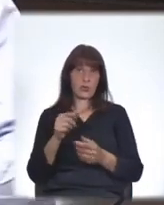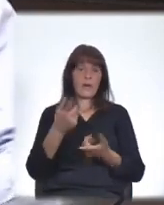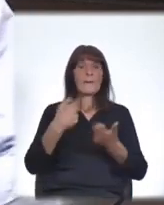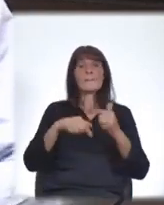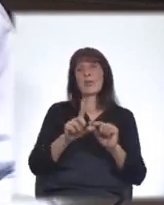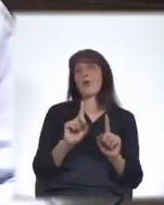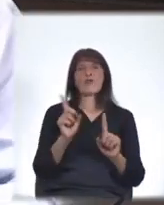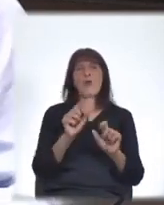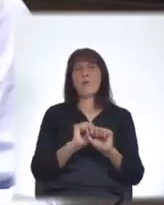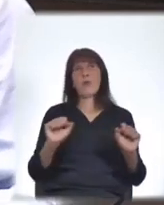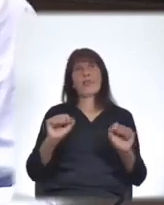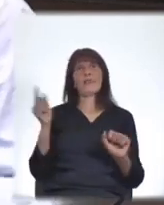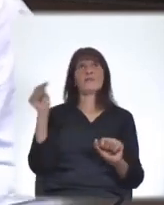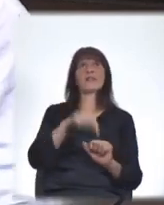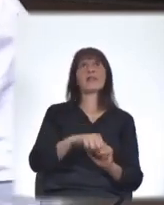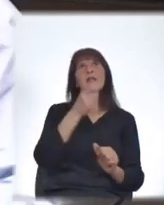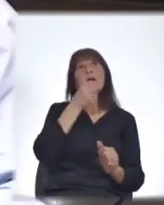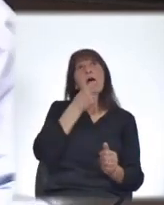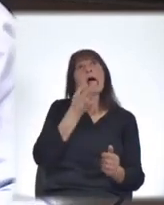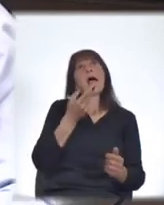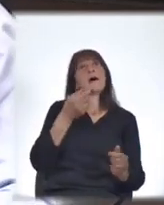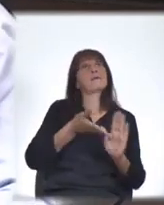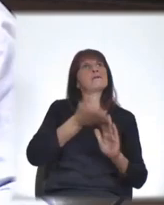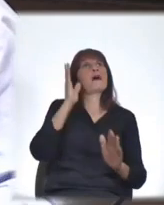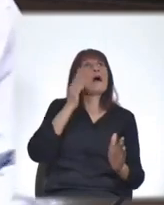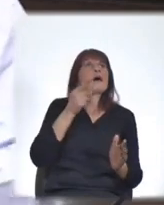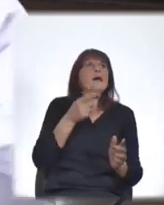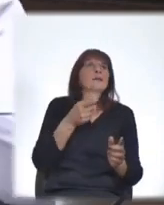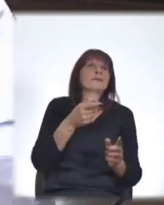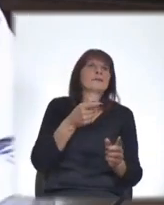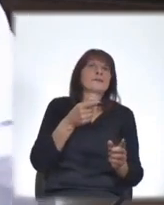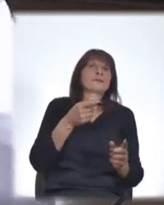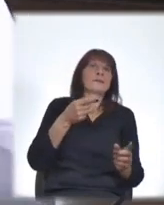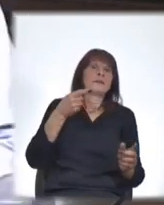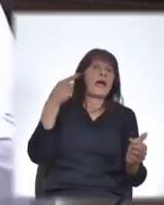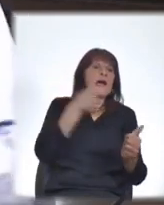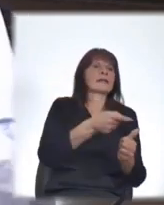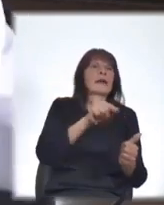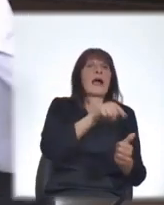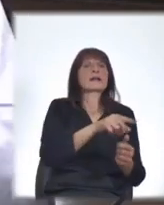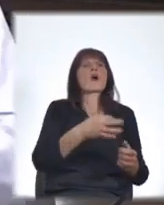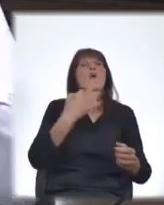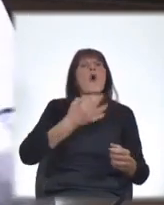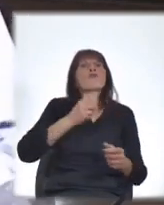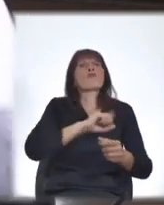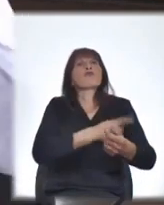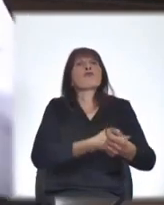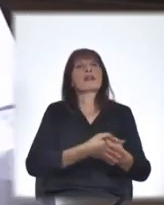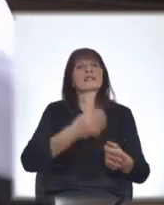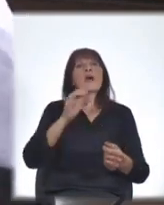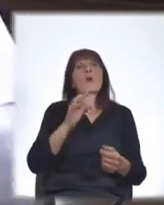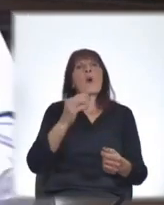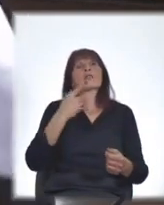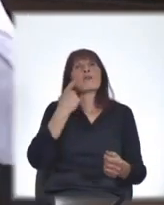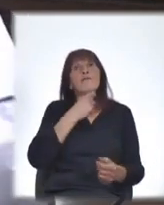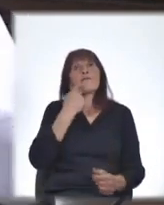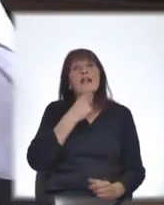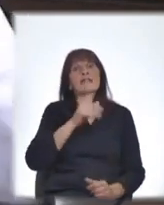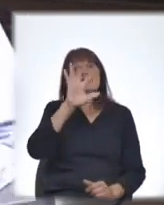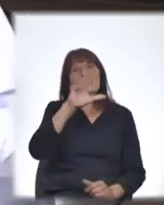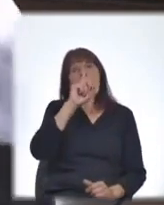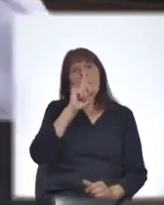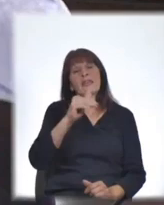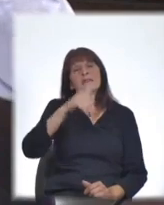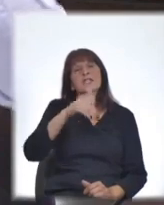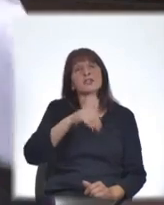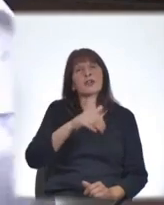venir a fundamentar que se va a atacar con fuerza y decididamente una política de vivienda cuando faltan 5.000 millones de